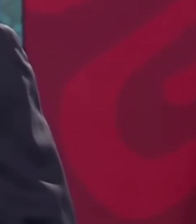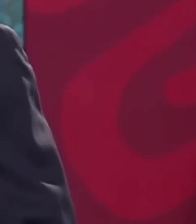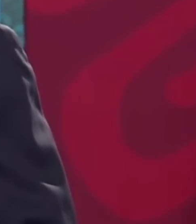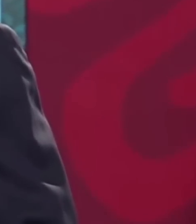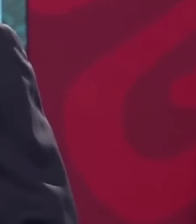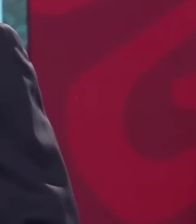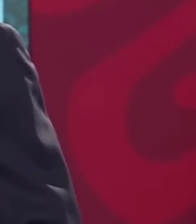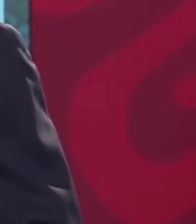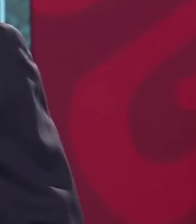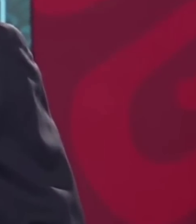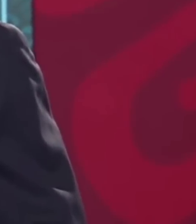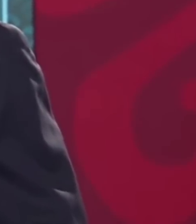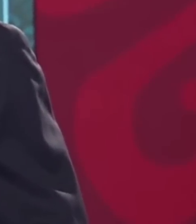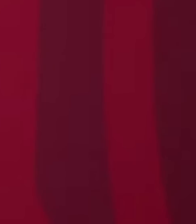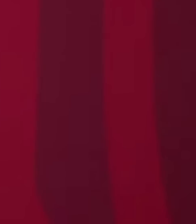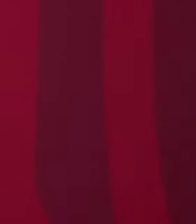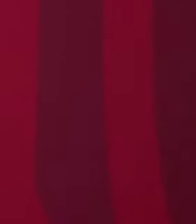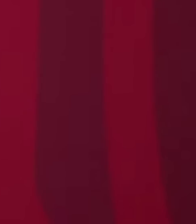Acuérdense